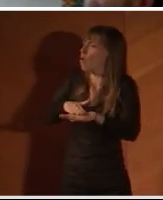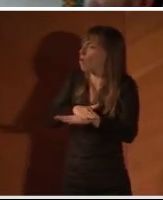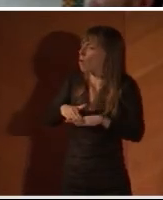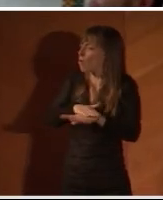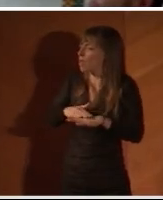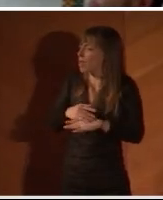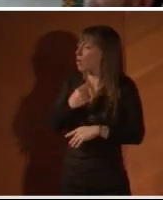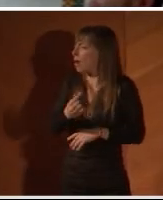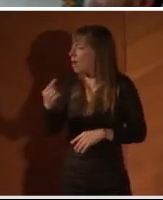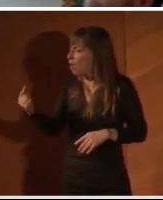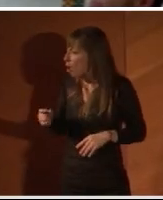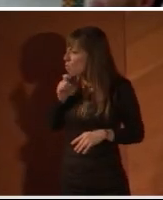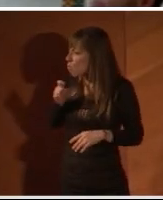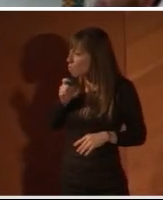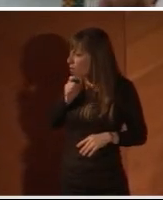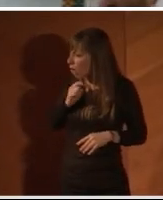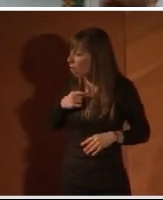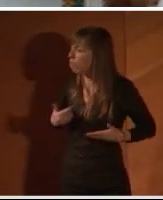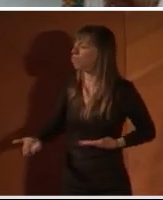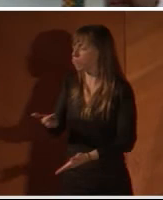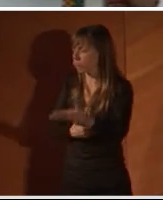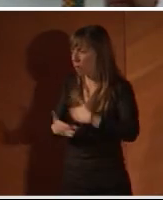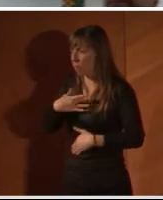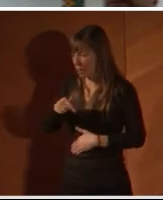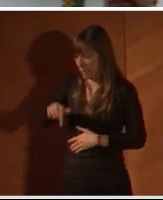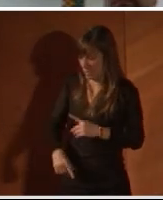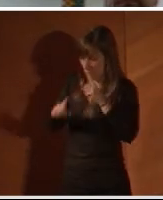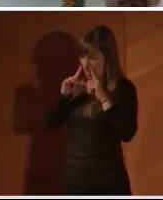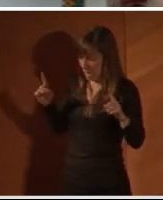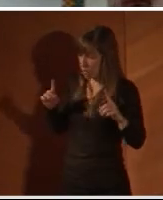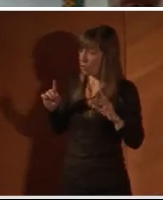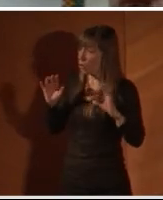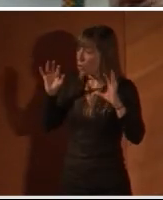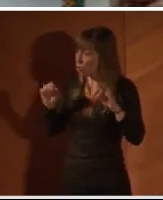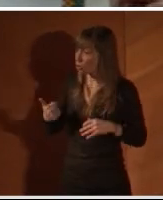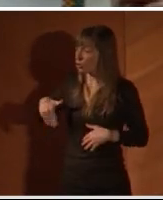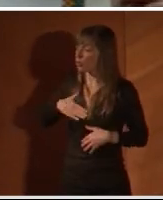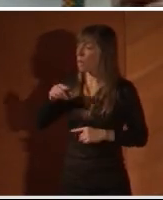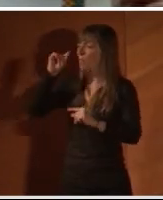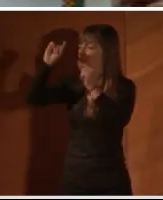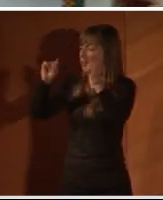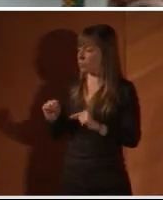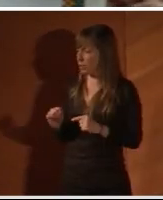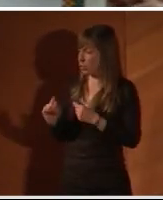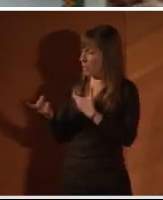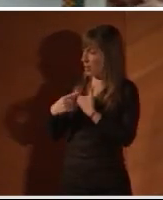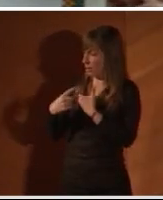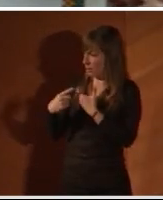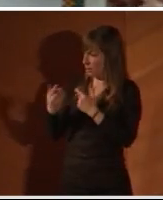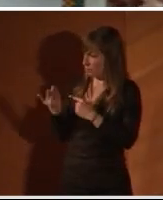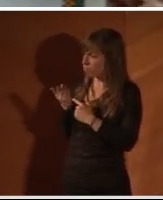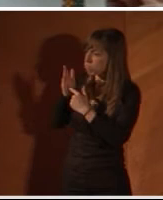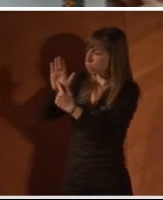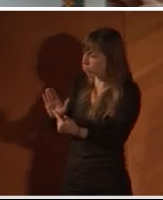ciudadanía en mente. Este año pondremos en marcha un ejercicio de presupuestos participativos, más de 2 millones de euros